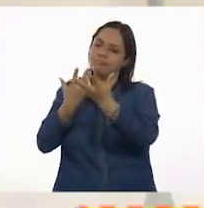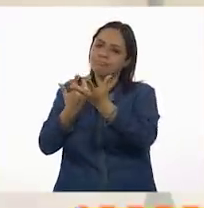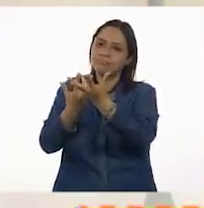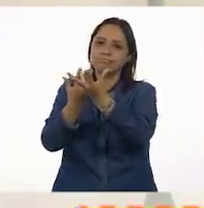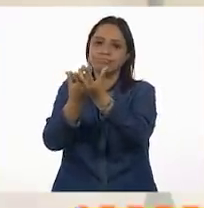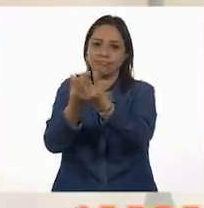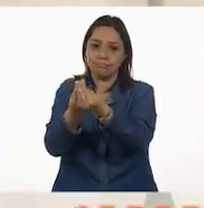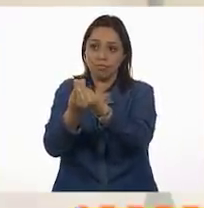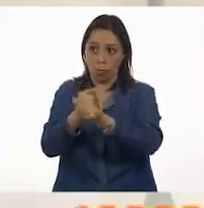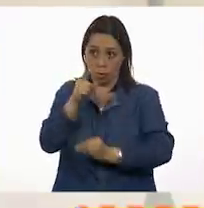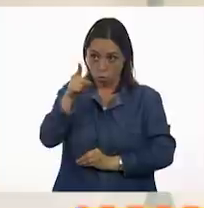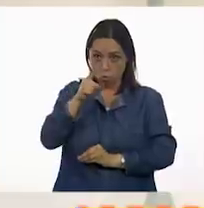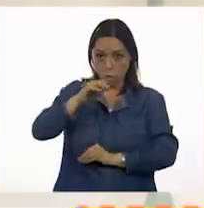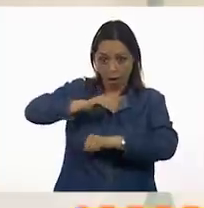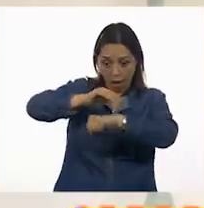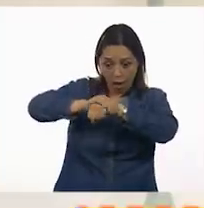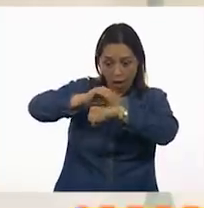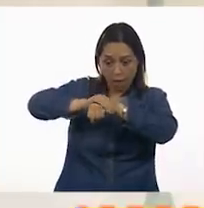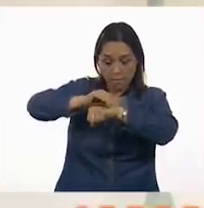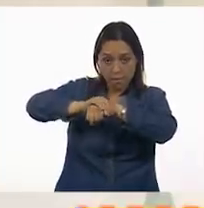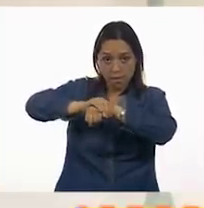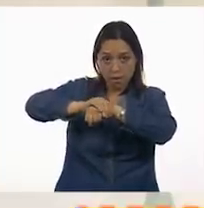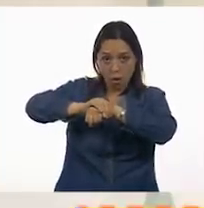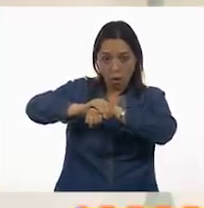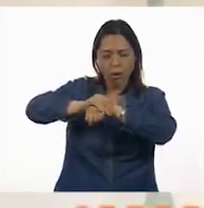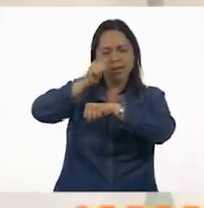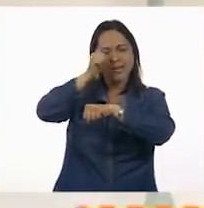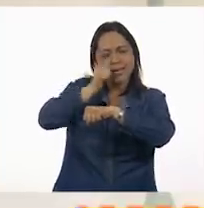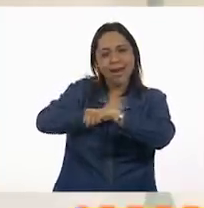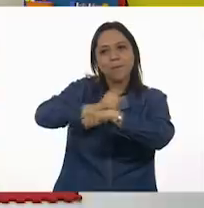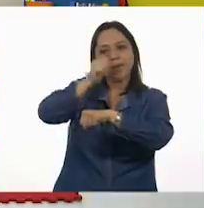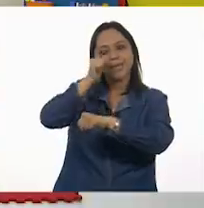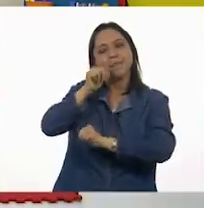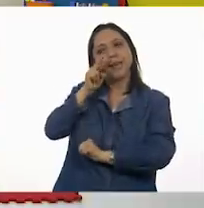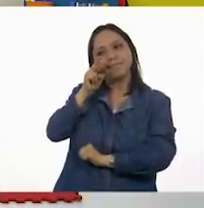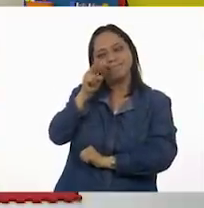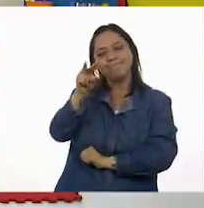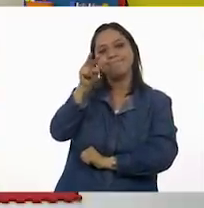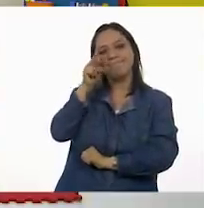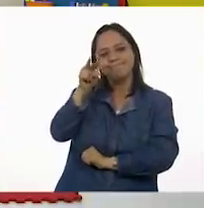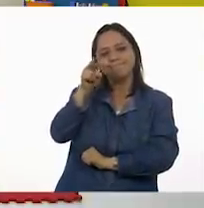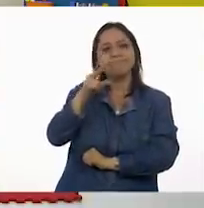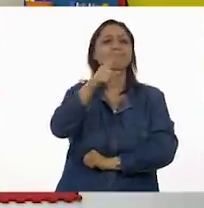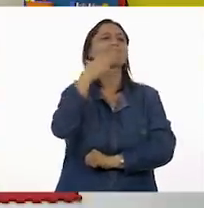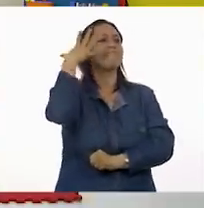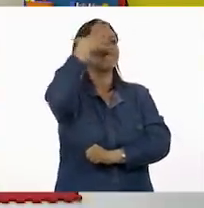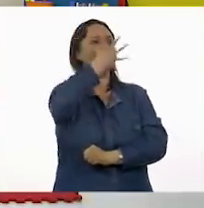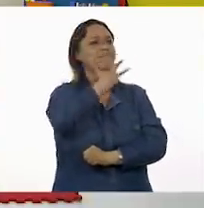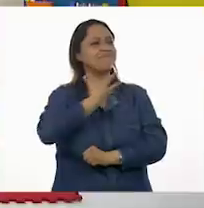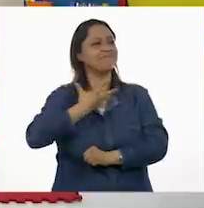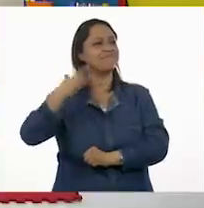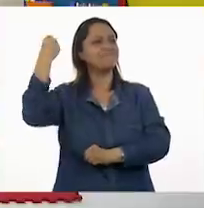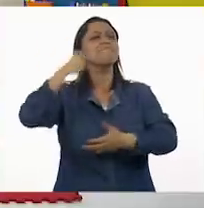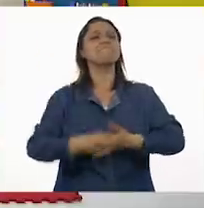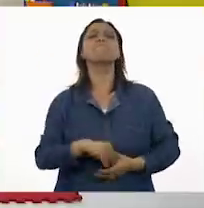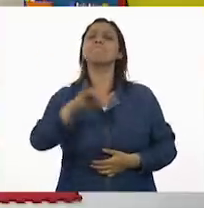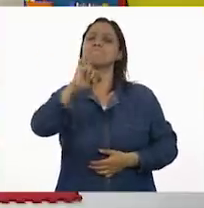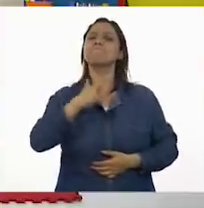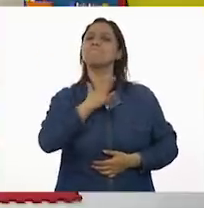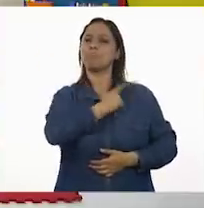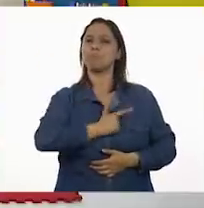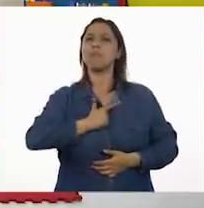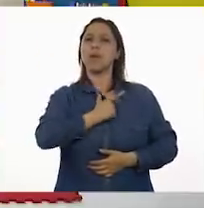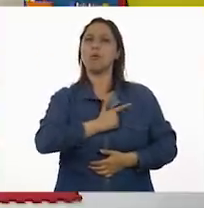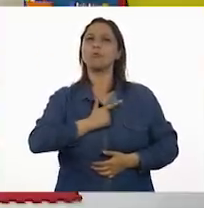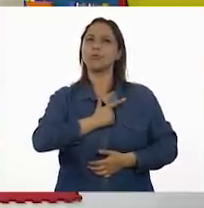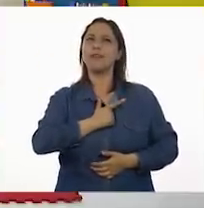Porque eres mi amigo y siempre te miro. ¡Ay, qué bonito está! Sí, sí, me gusta mucho